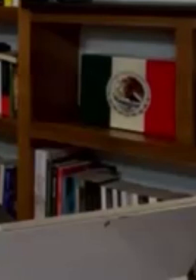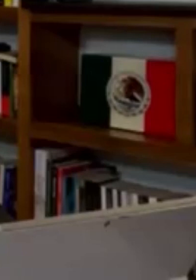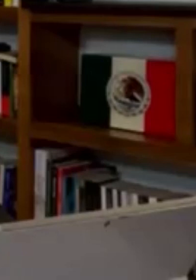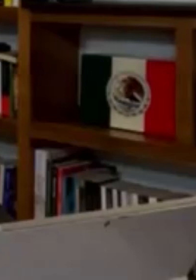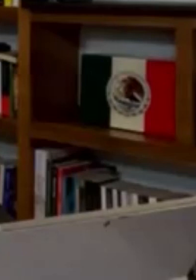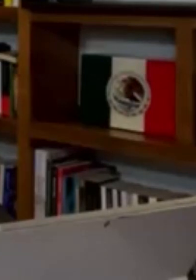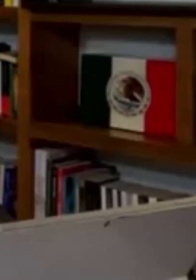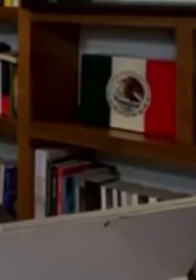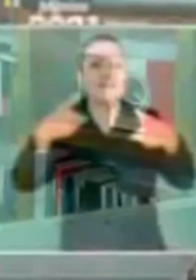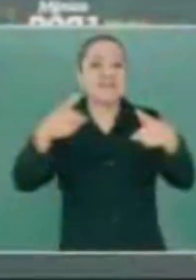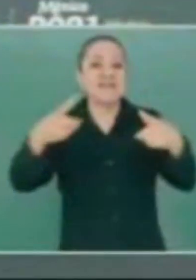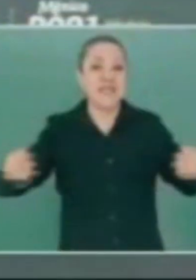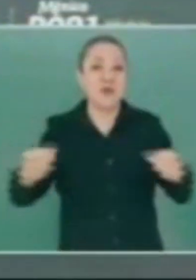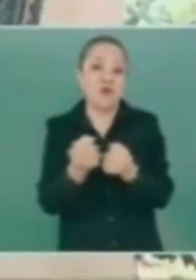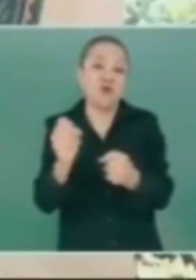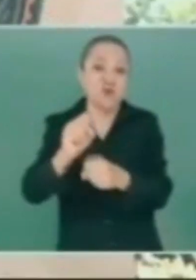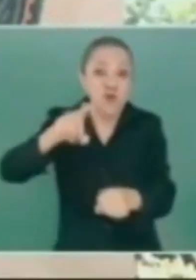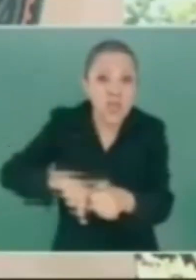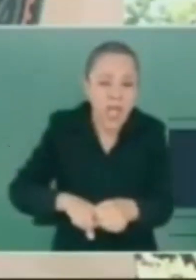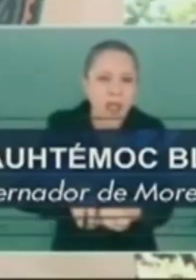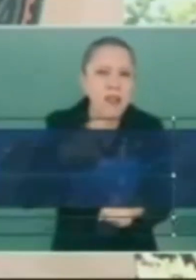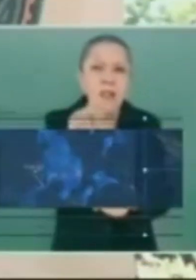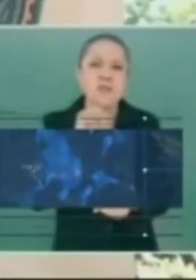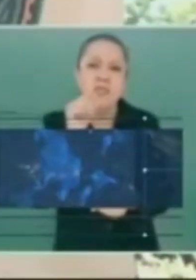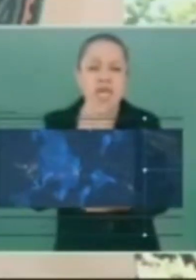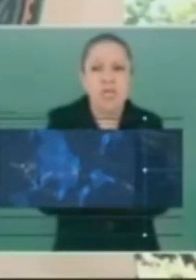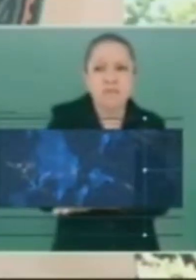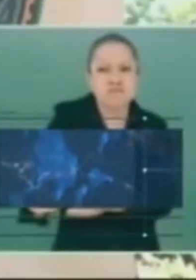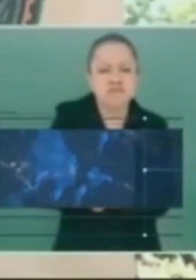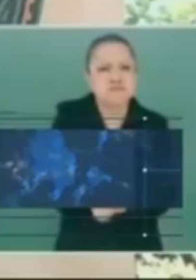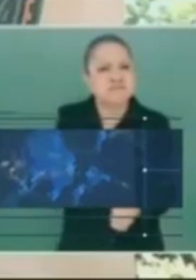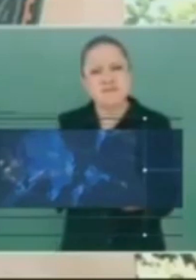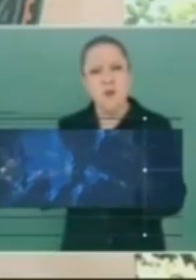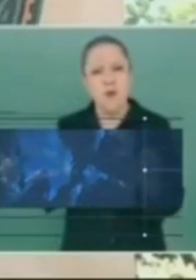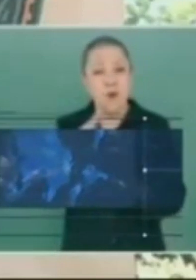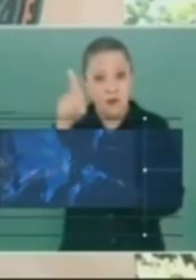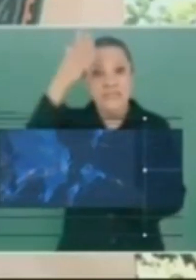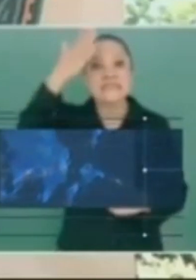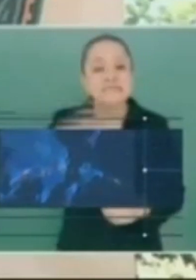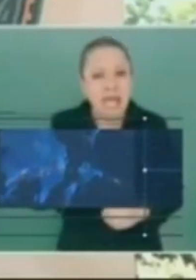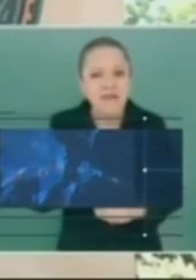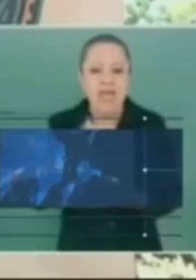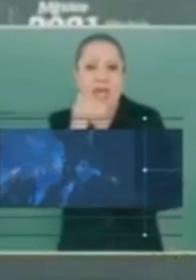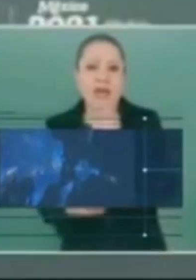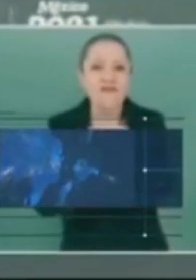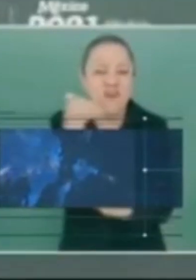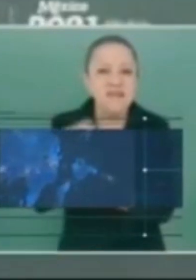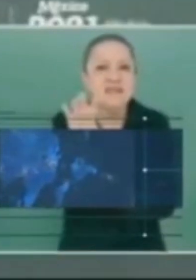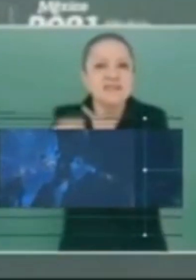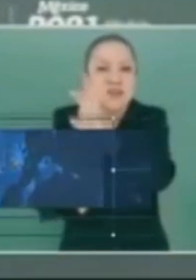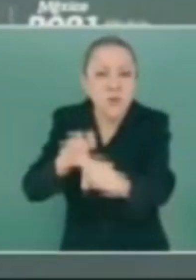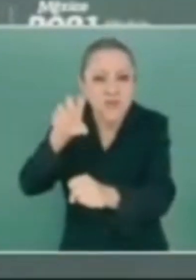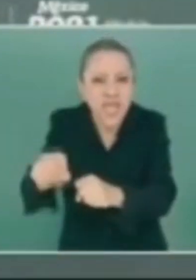Póngalo otra vez, por favor, sí. Él sabía que el avance se obtiene a través del rezago y la marginación de la